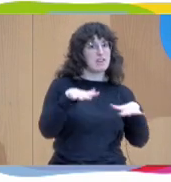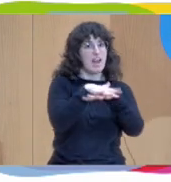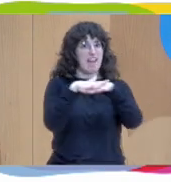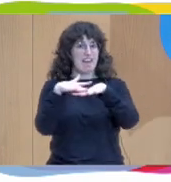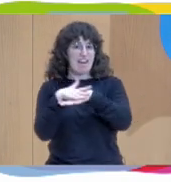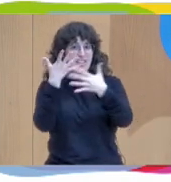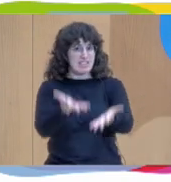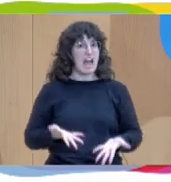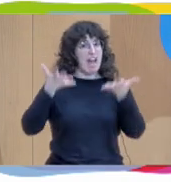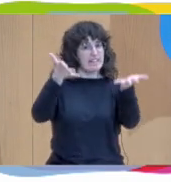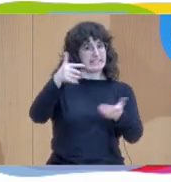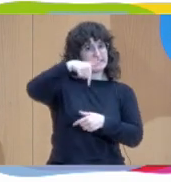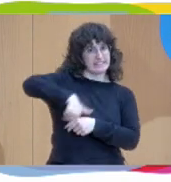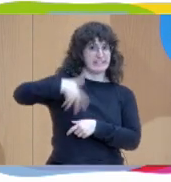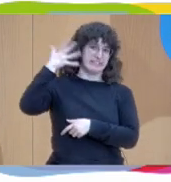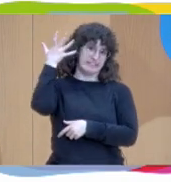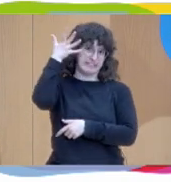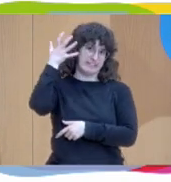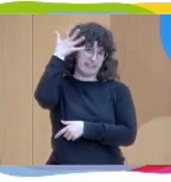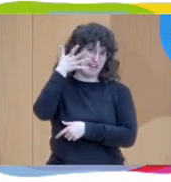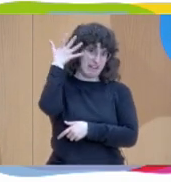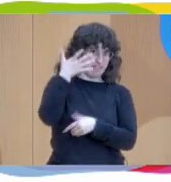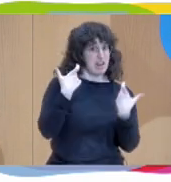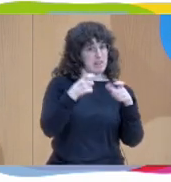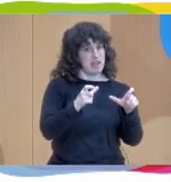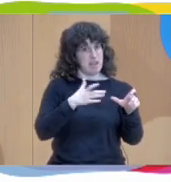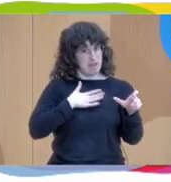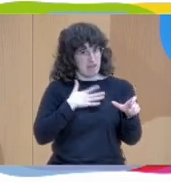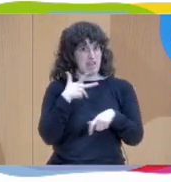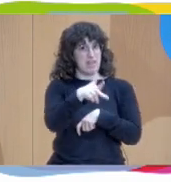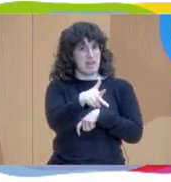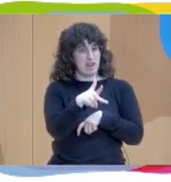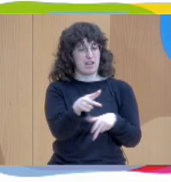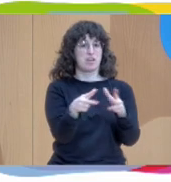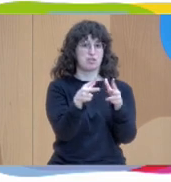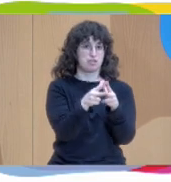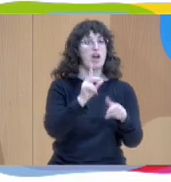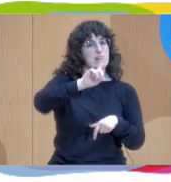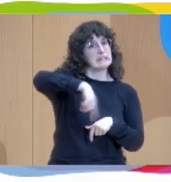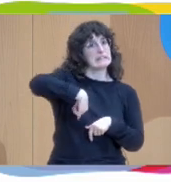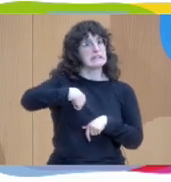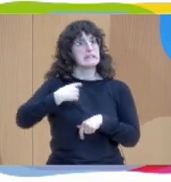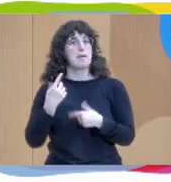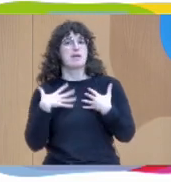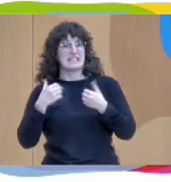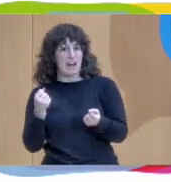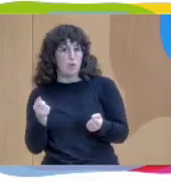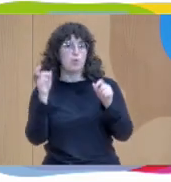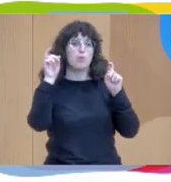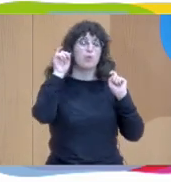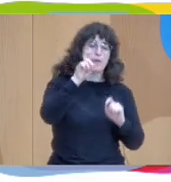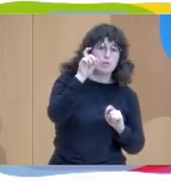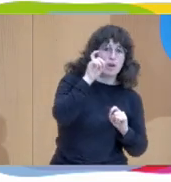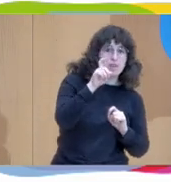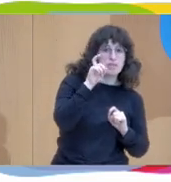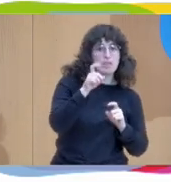comunidad tanto las que pertenecen a nuestro departamento derechos sociales como también las que pertenecen a Salud Educación y